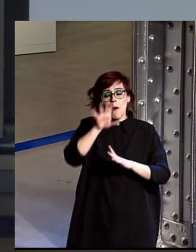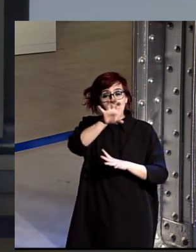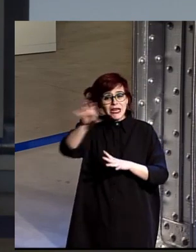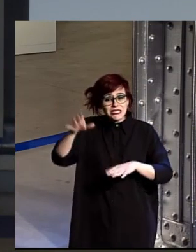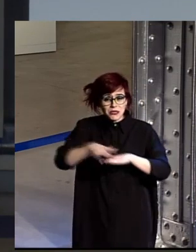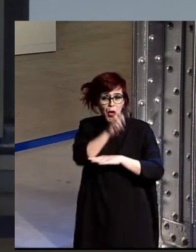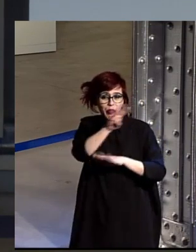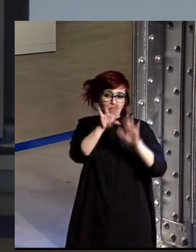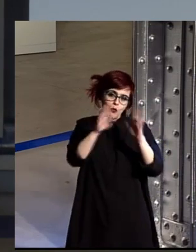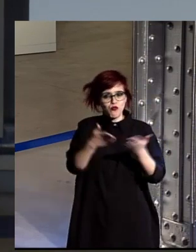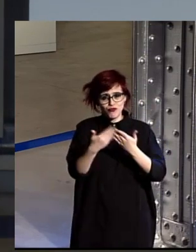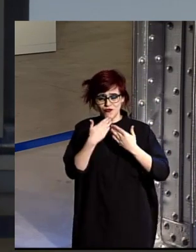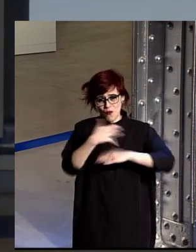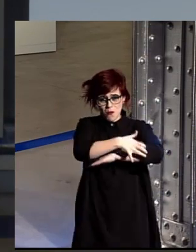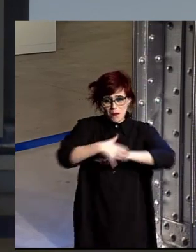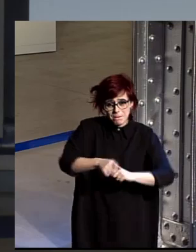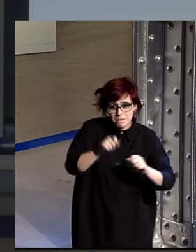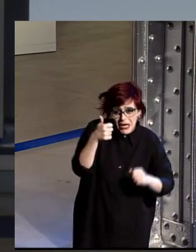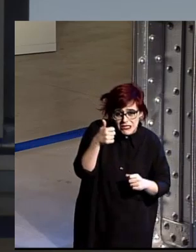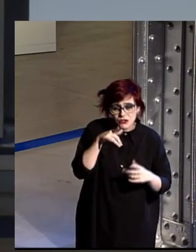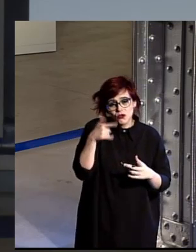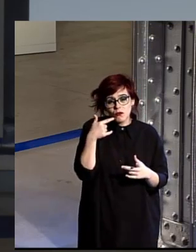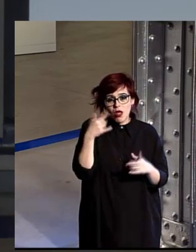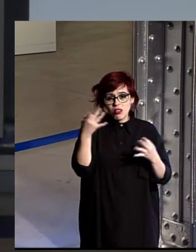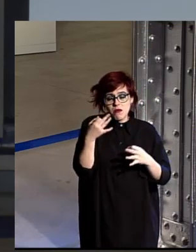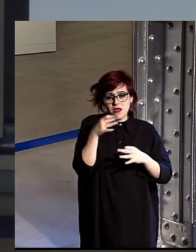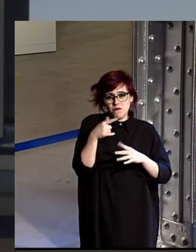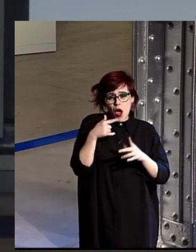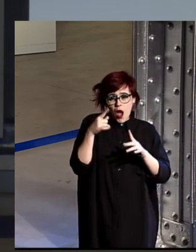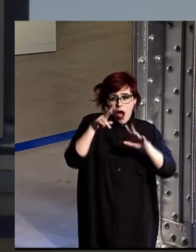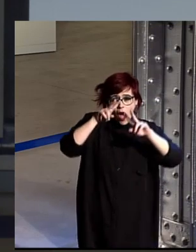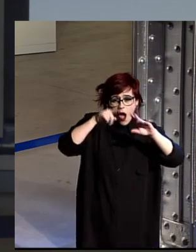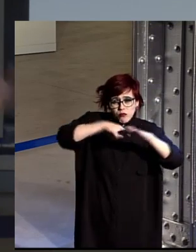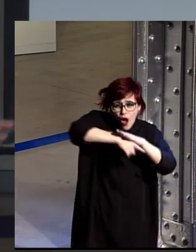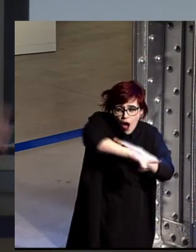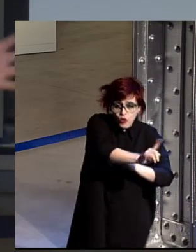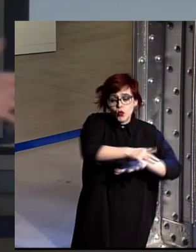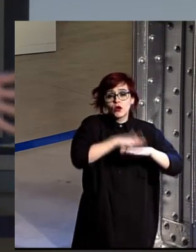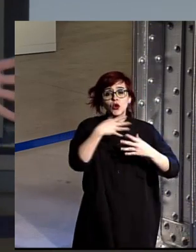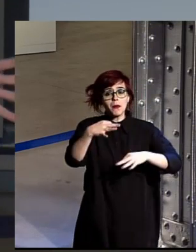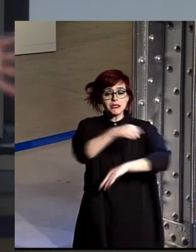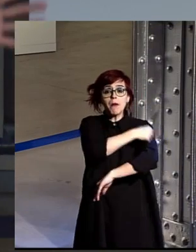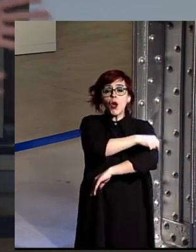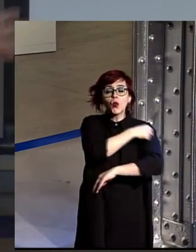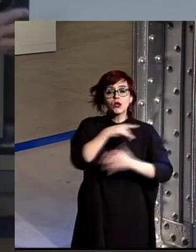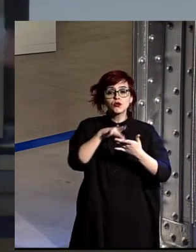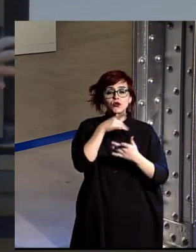lo más sencillo que puedas y tiene que ser algo lo más estable posible, etcétera. ¿Qué es lo que se hace entonces? Casi todas las vacunas empiezan o matando al